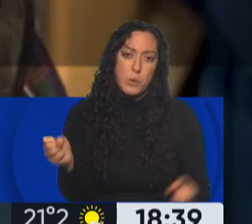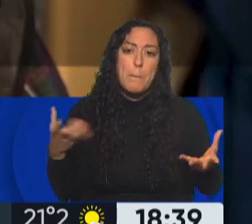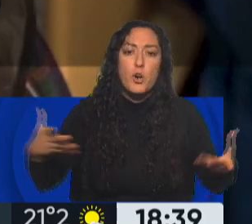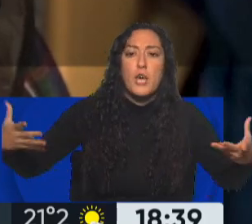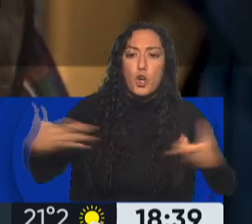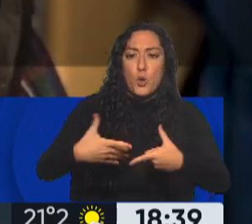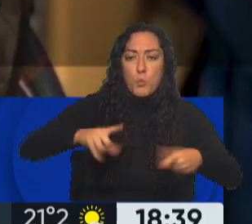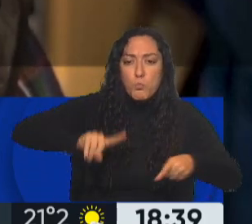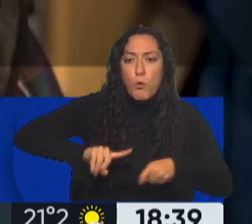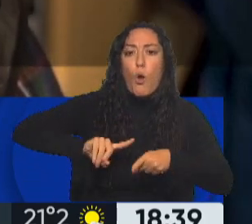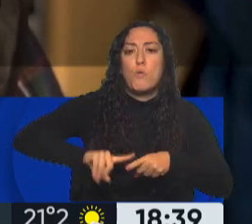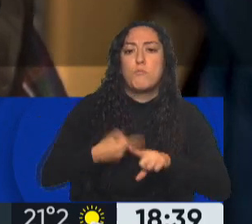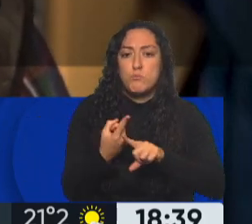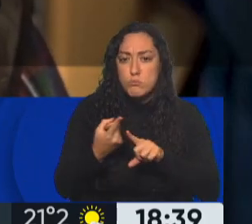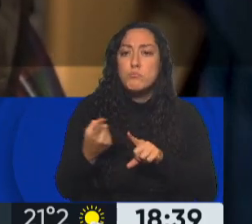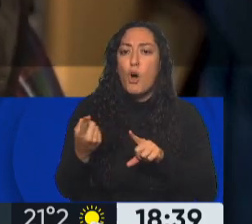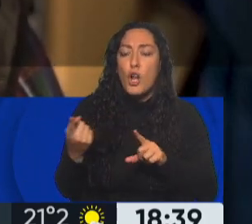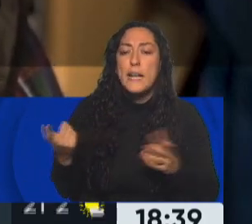he didn't succeed